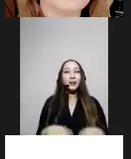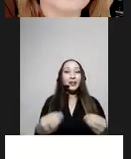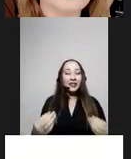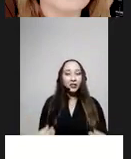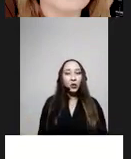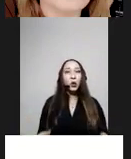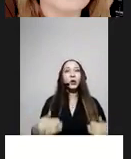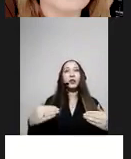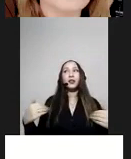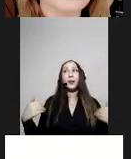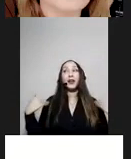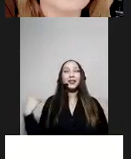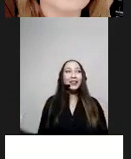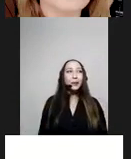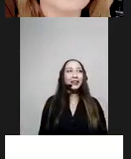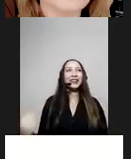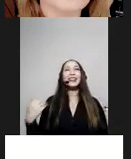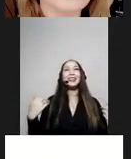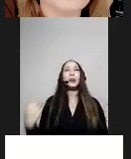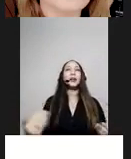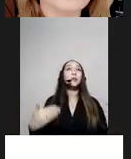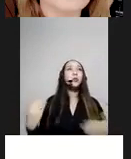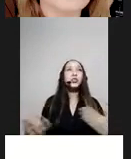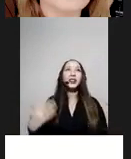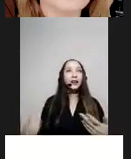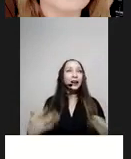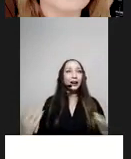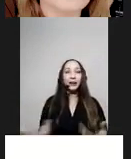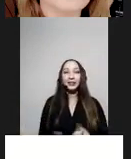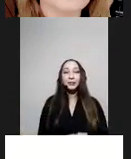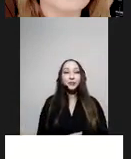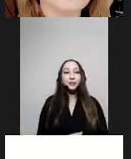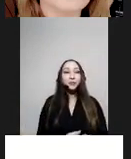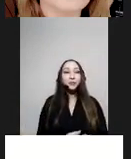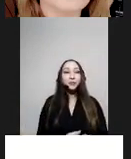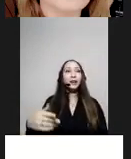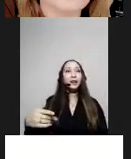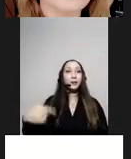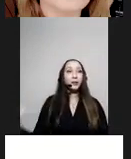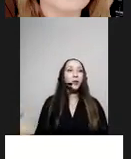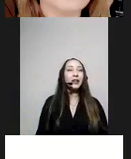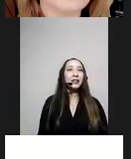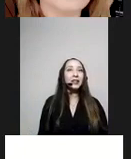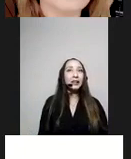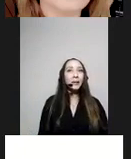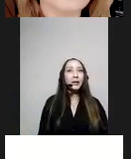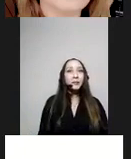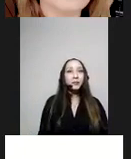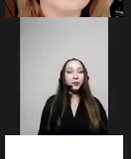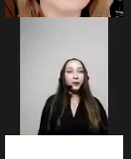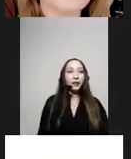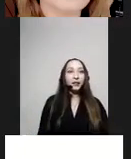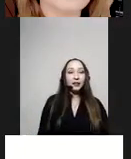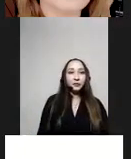de meditación y después que tienen la mente clara, se le vienen muchas ideas a la cabeza. Si vemos la siguiente lámina,